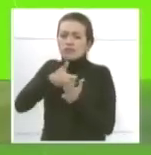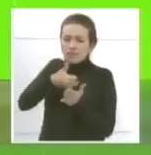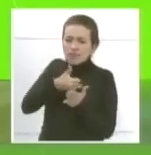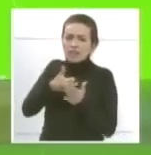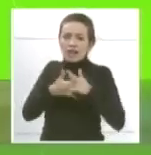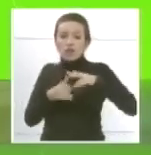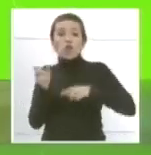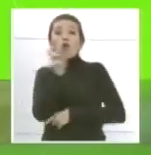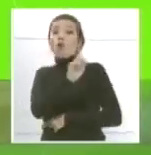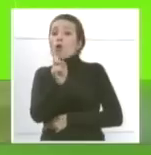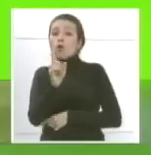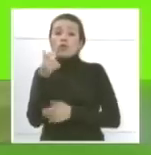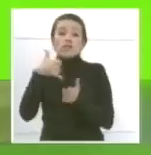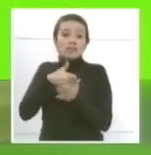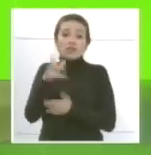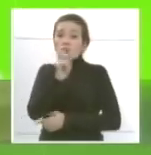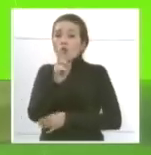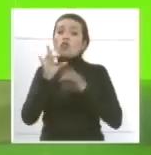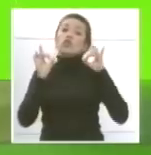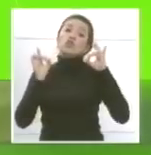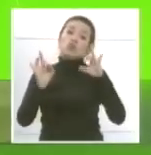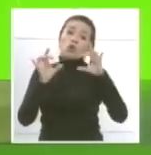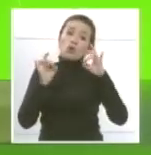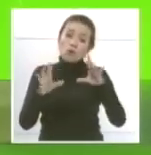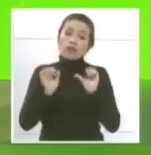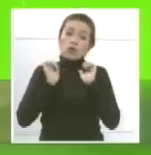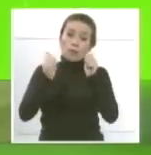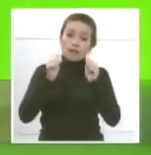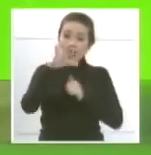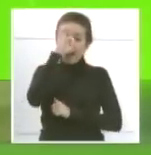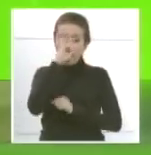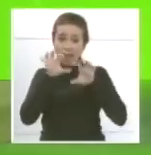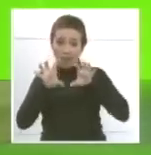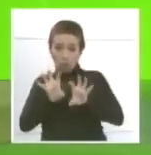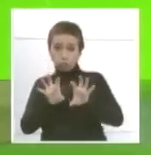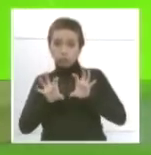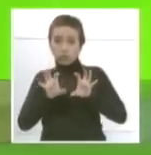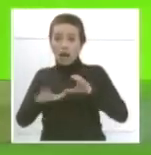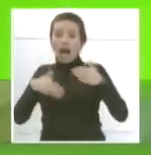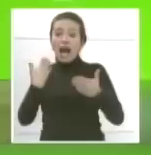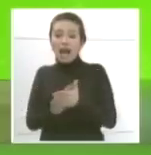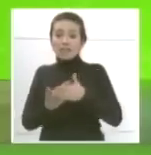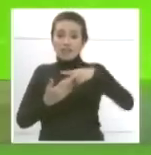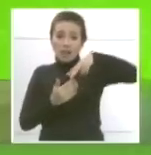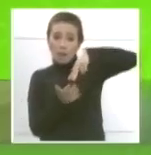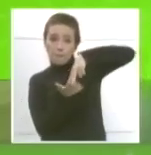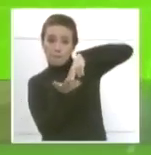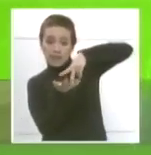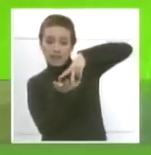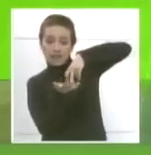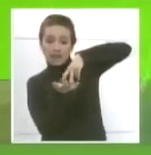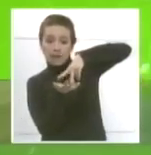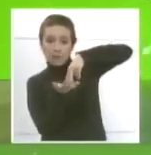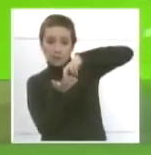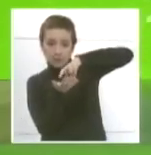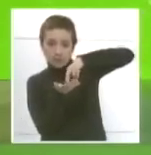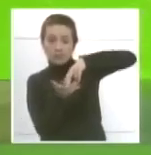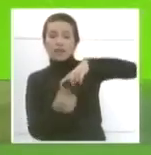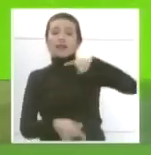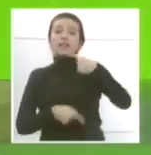es dolor, el dolor ese radicular, el dolor que empieza en la nalga y que es como un corrientazo que va hacia hasta la pierna. Y después está la etapa